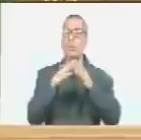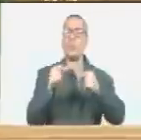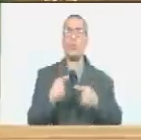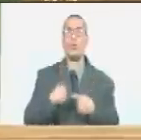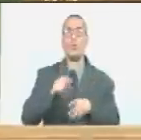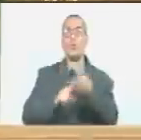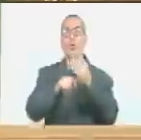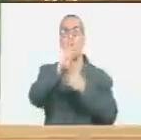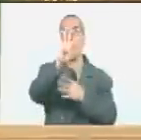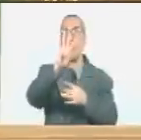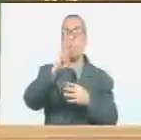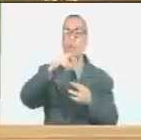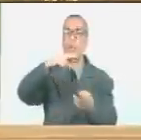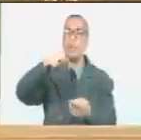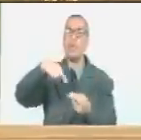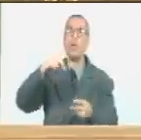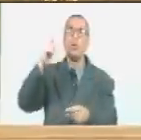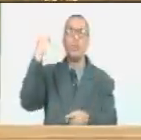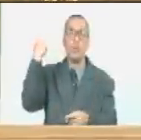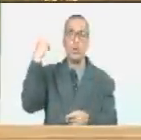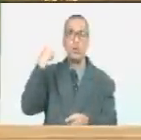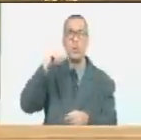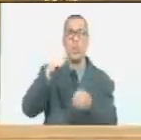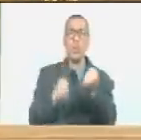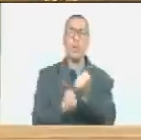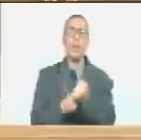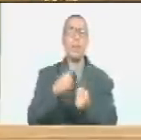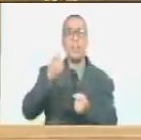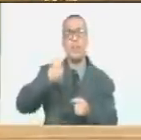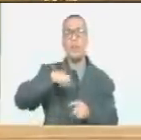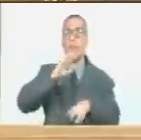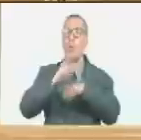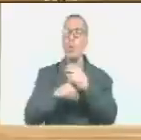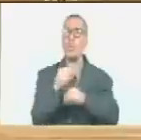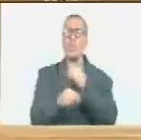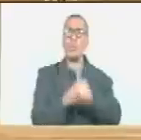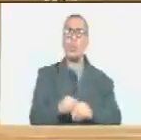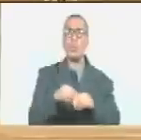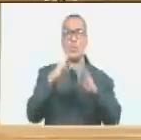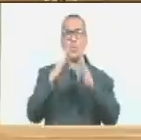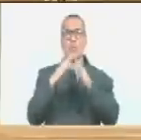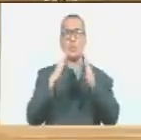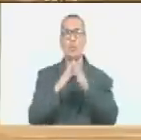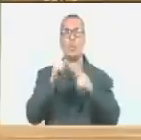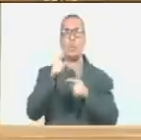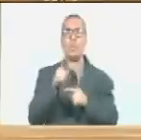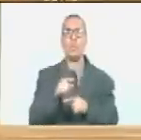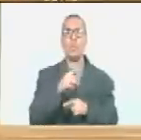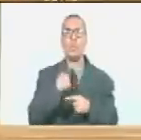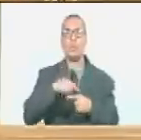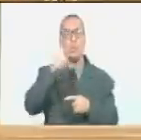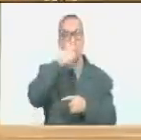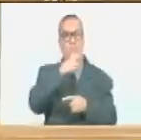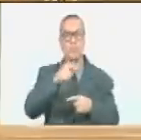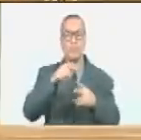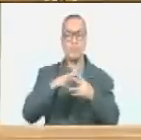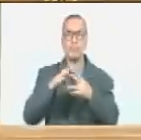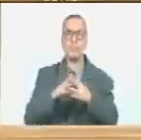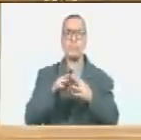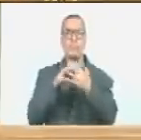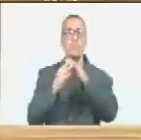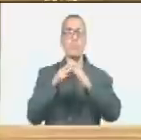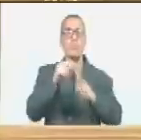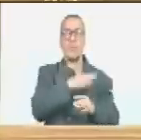que en la Cuarta República no tuvo apoyo del Estado y tuvieron que hacer sus viviendas en nuestros sectores populares. Es